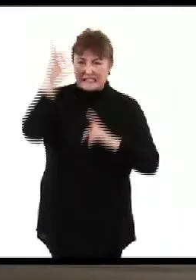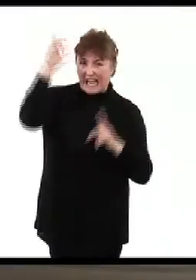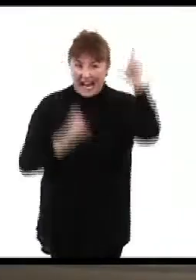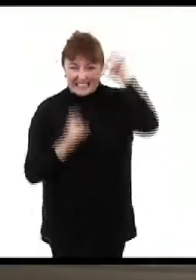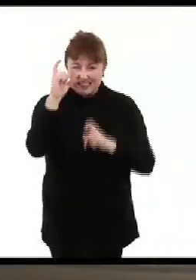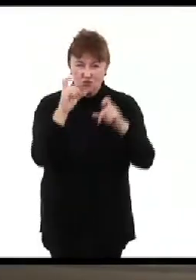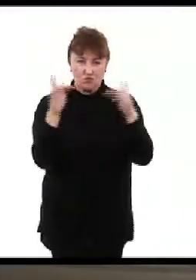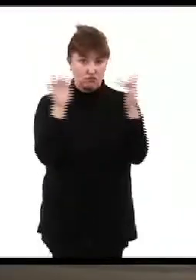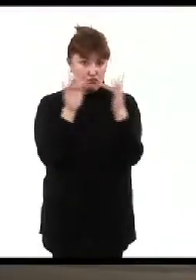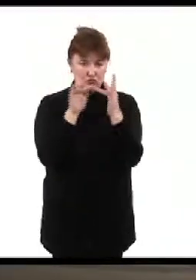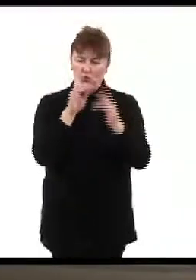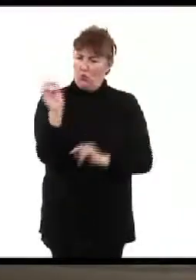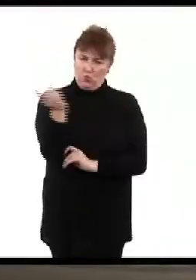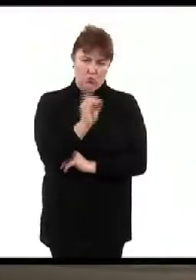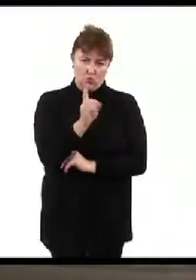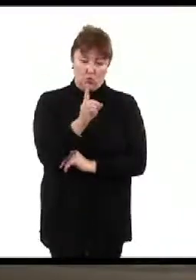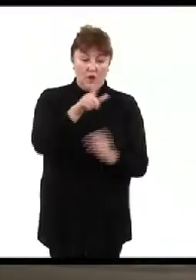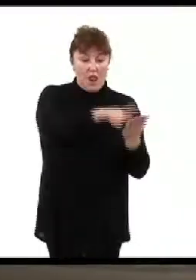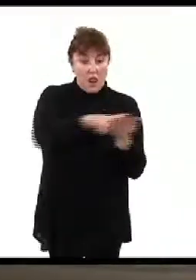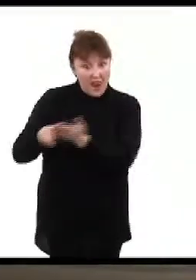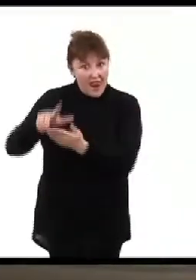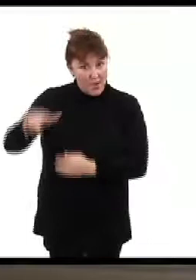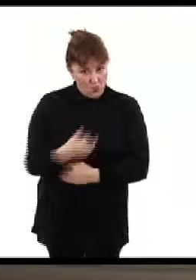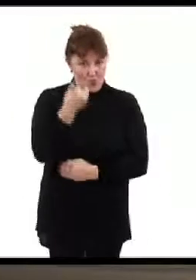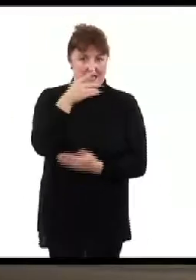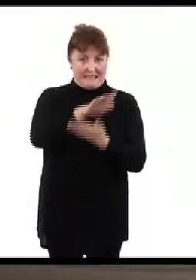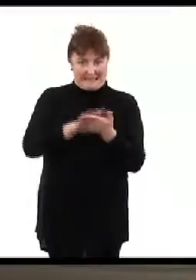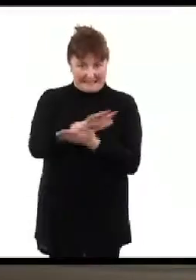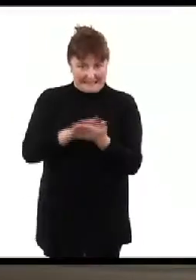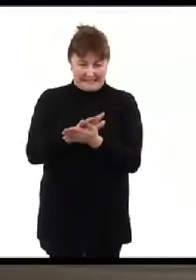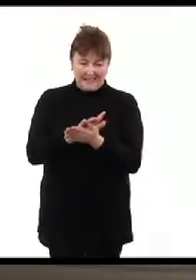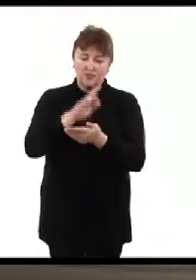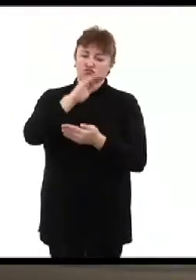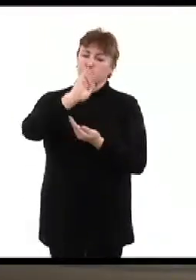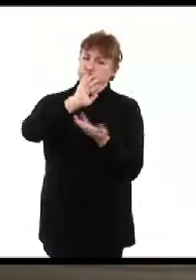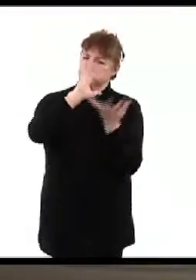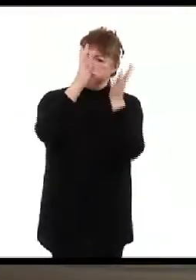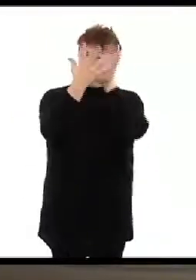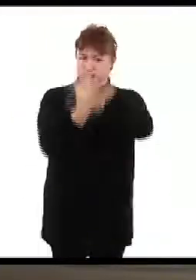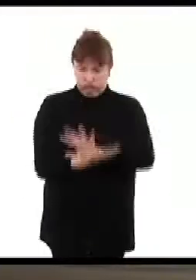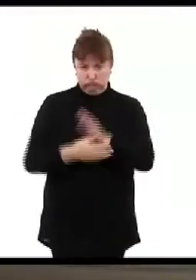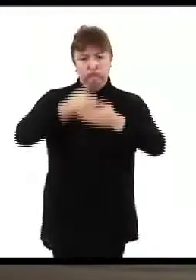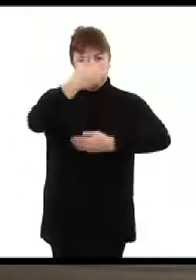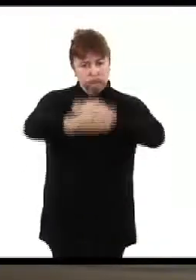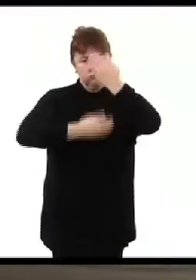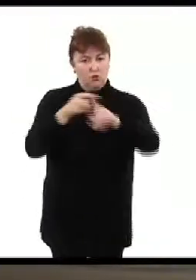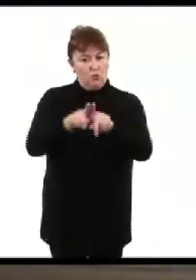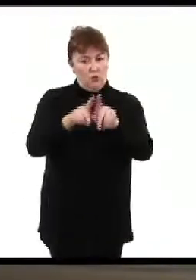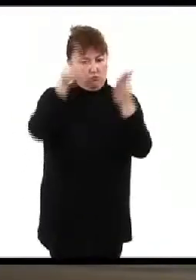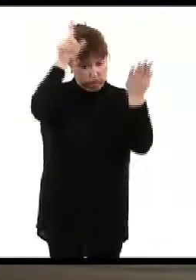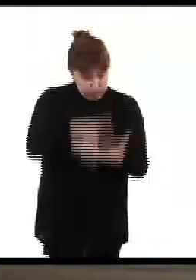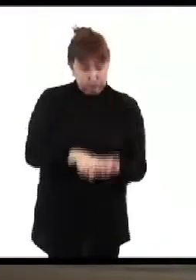gestual. El lenguaje de los signos se ha ido transformando con el tiempo, como lengua humana natural que